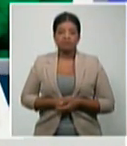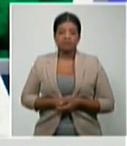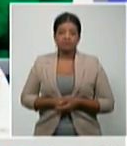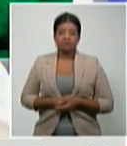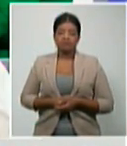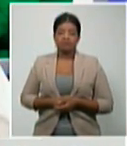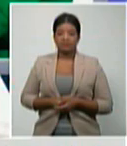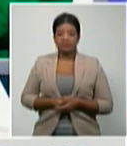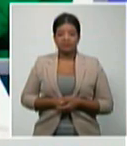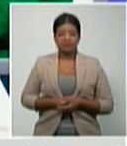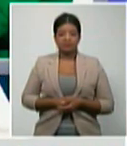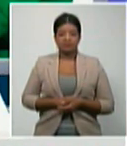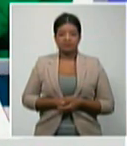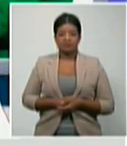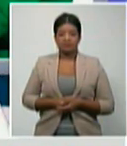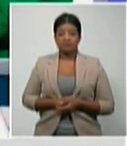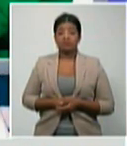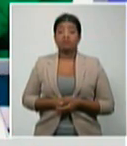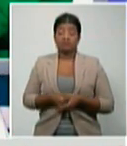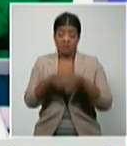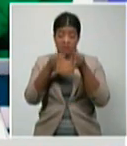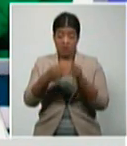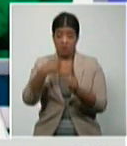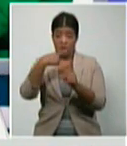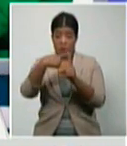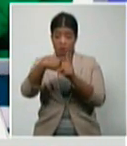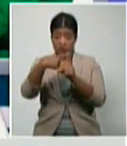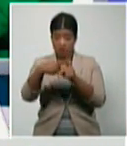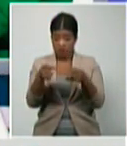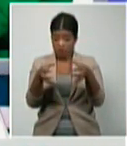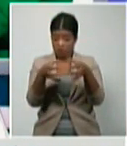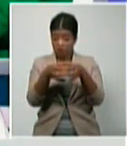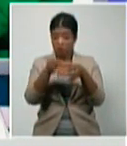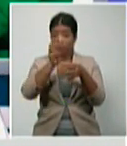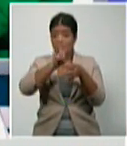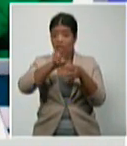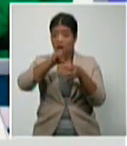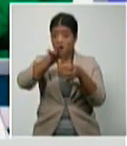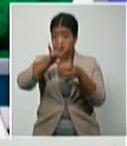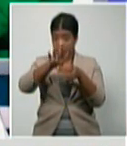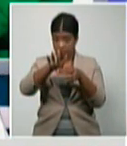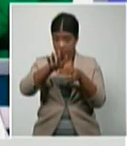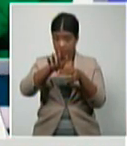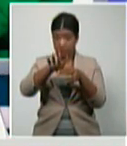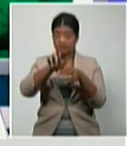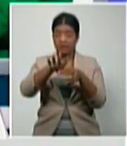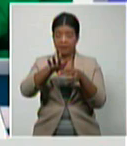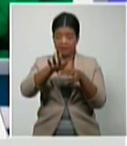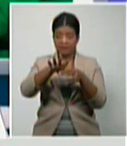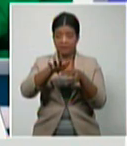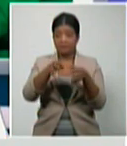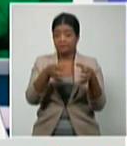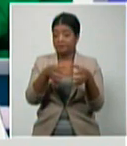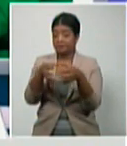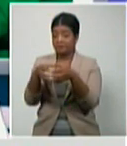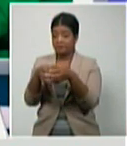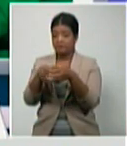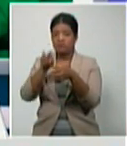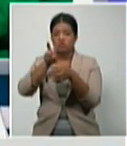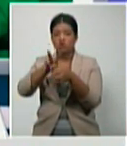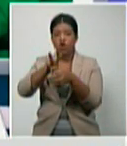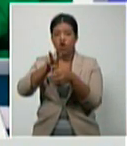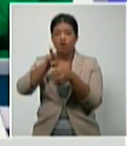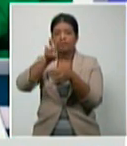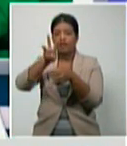De estos 314 pacientes que se diagnosticaron ayer, pues 239